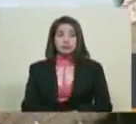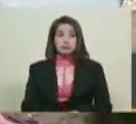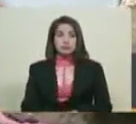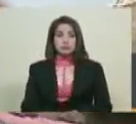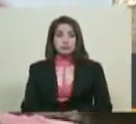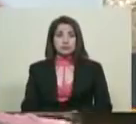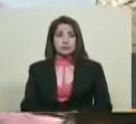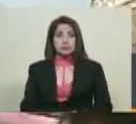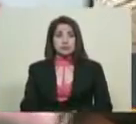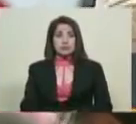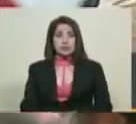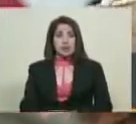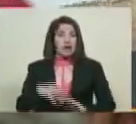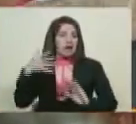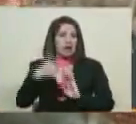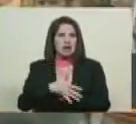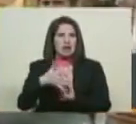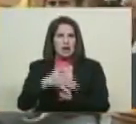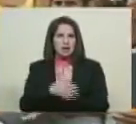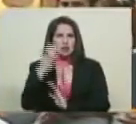Y en el caso colombiano,